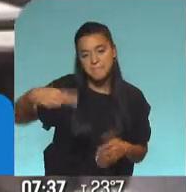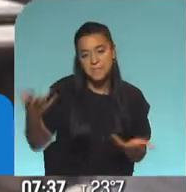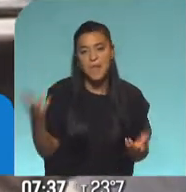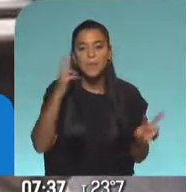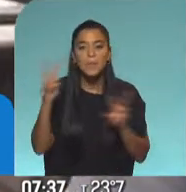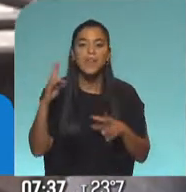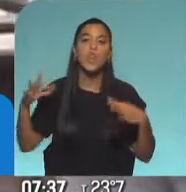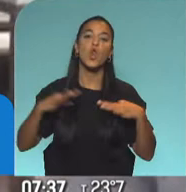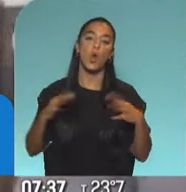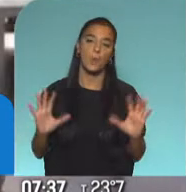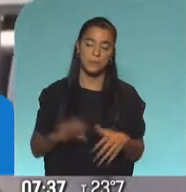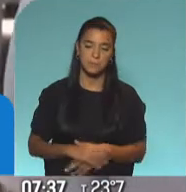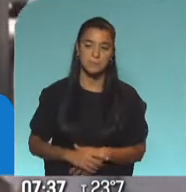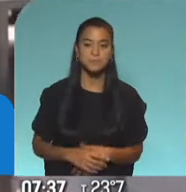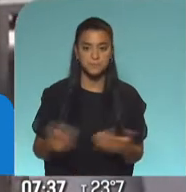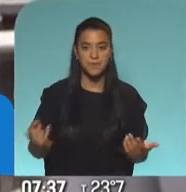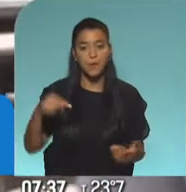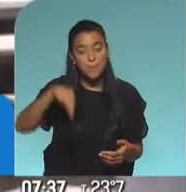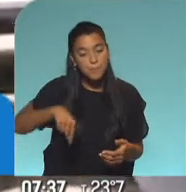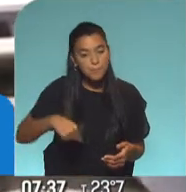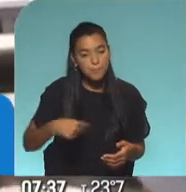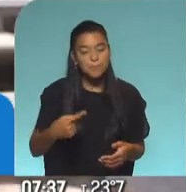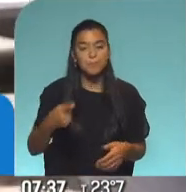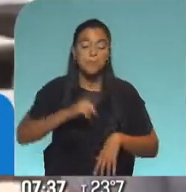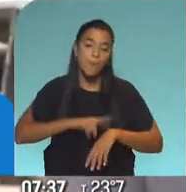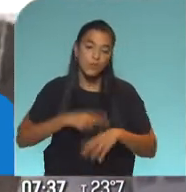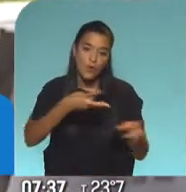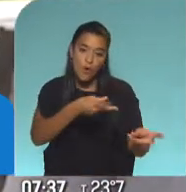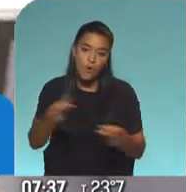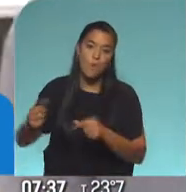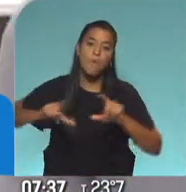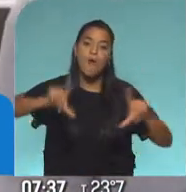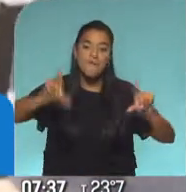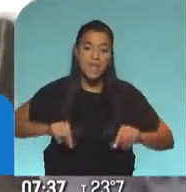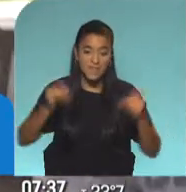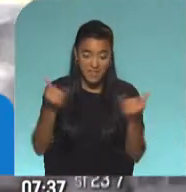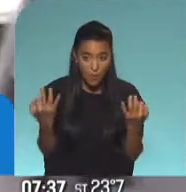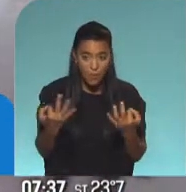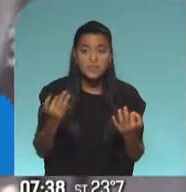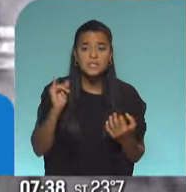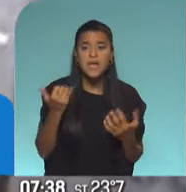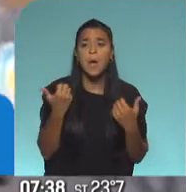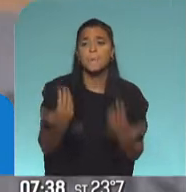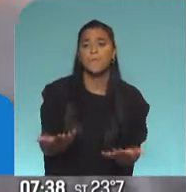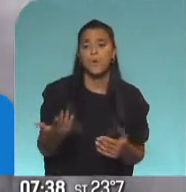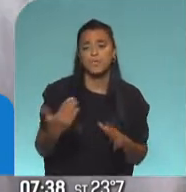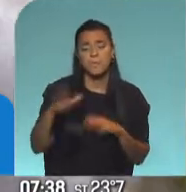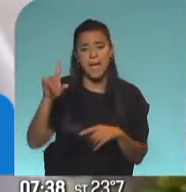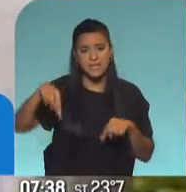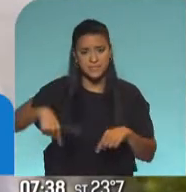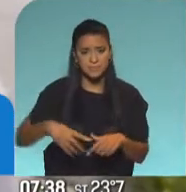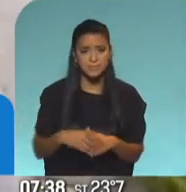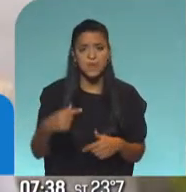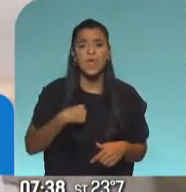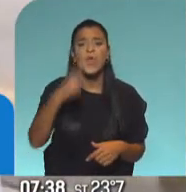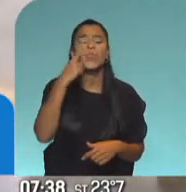viendo un poco de ropa. Es momento de las compras, ¿no? Hay ofertas, ¿está bueno? Claro, sí, aprovechamos más que nada que no